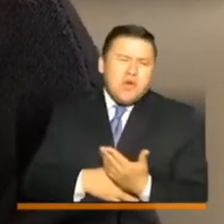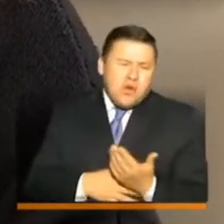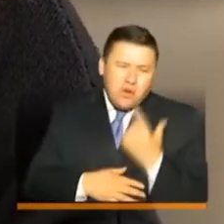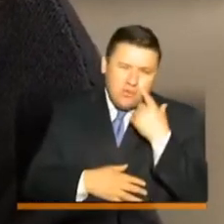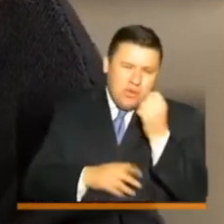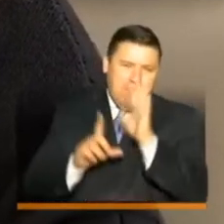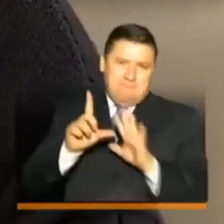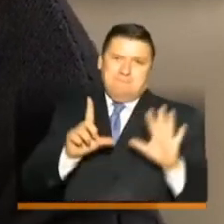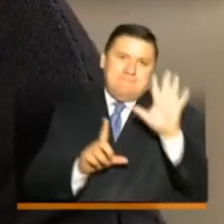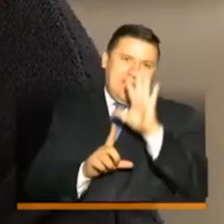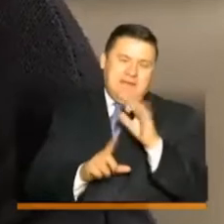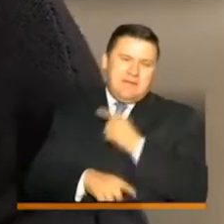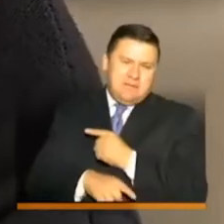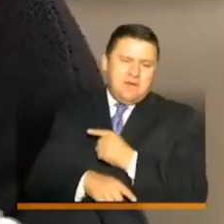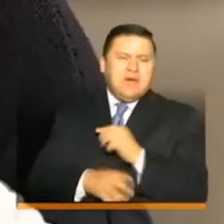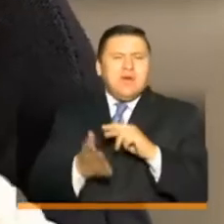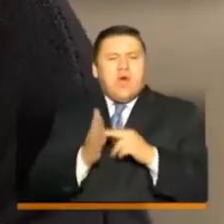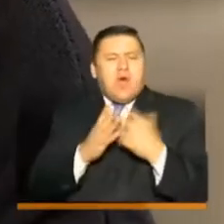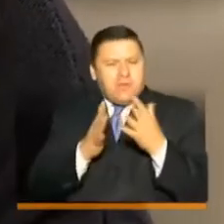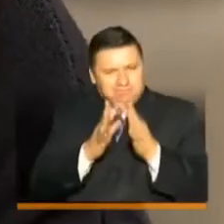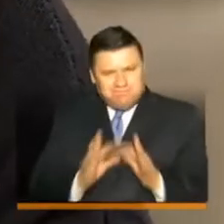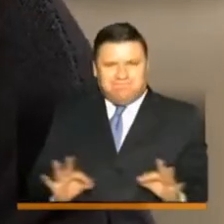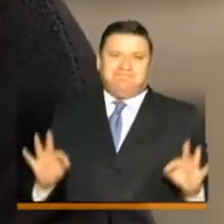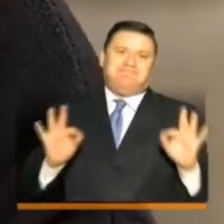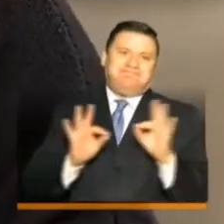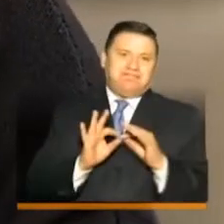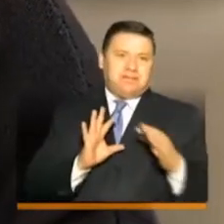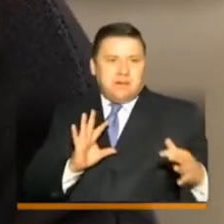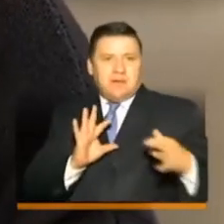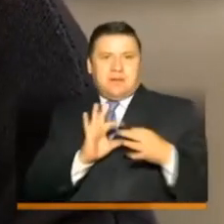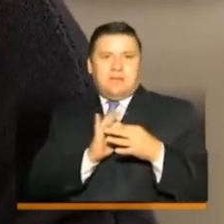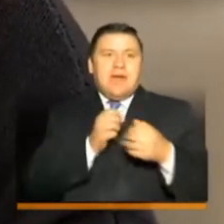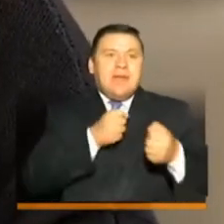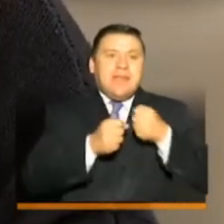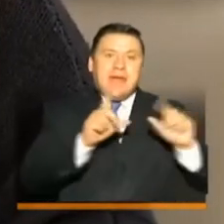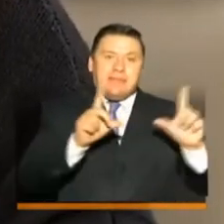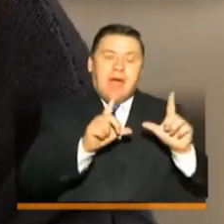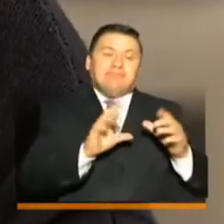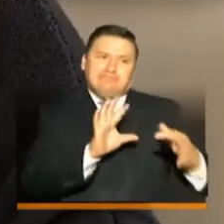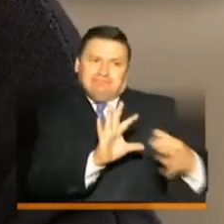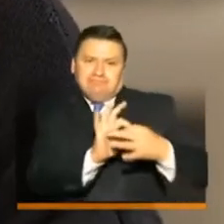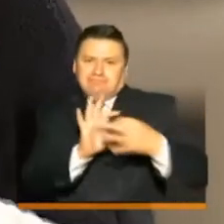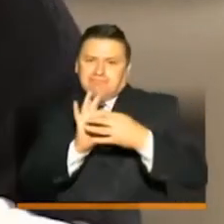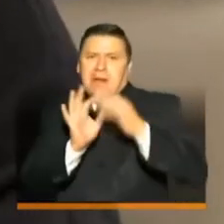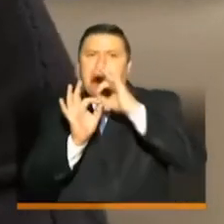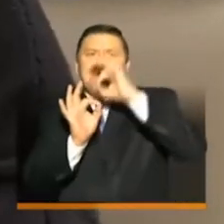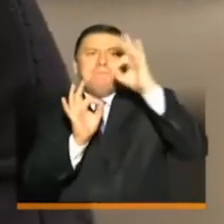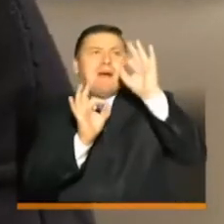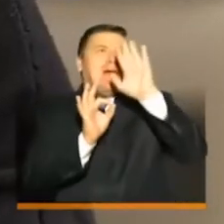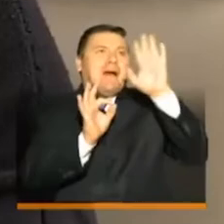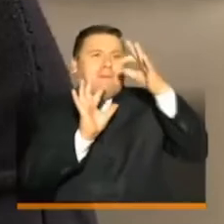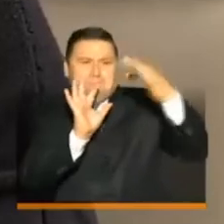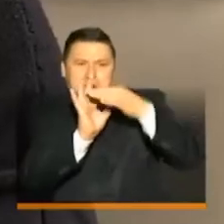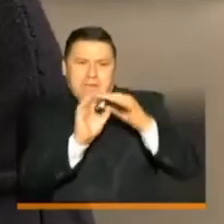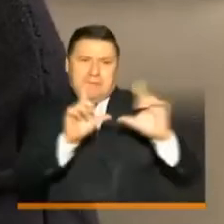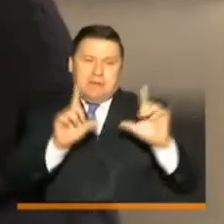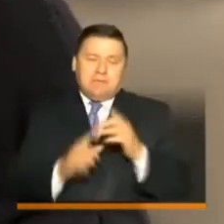un video en dos que señala tanto la importancia de la alianza con los medios públicos, comunitarios y regionales, como el programa mismo.